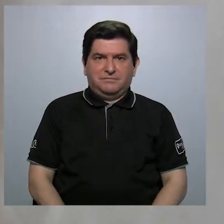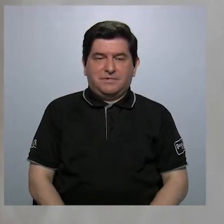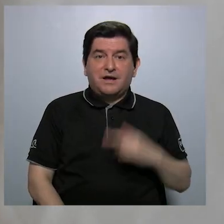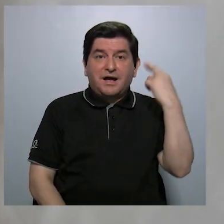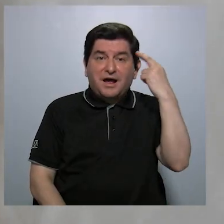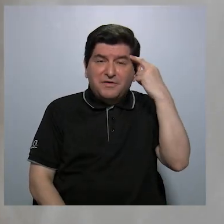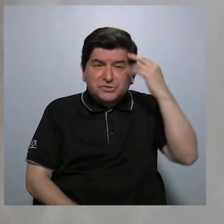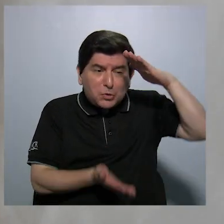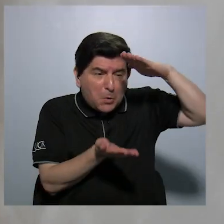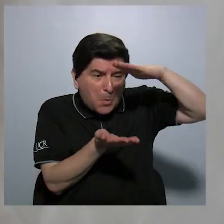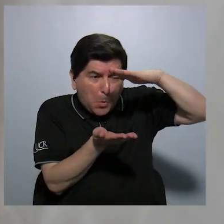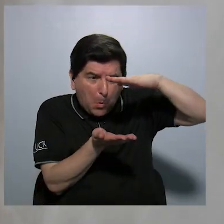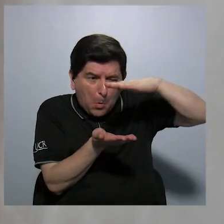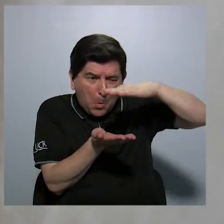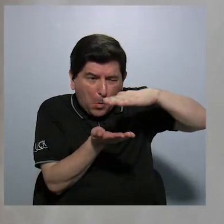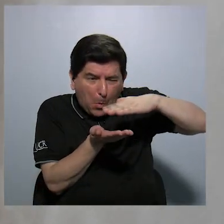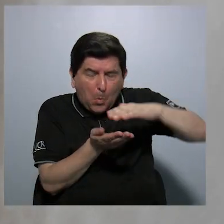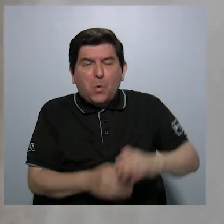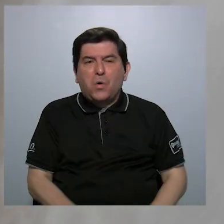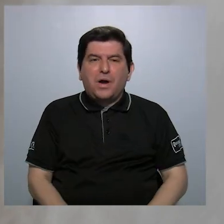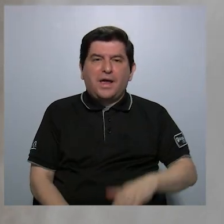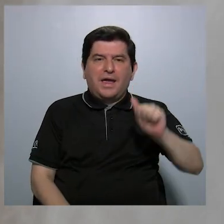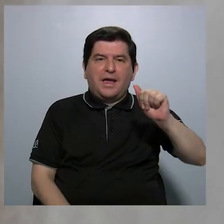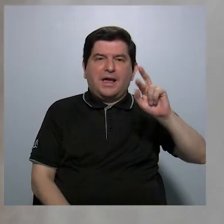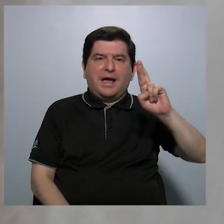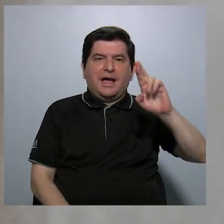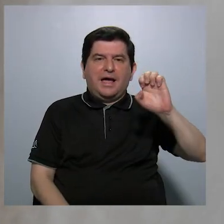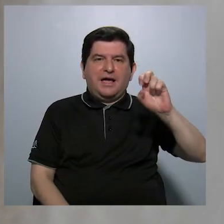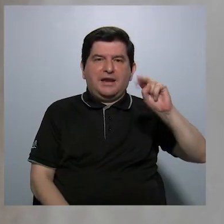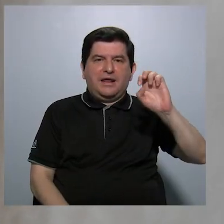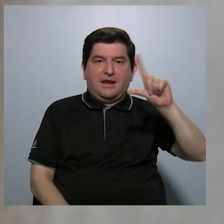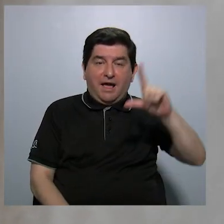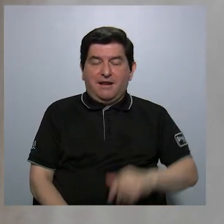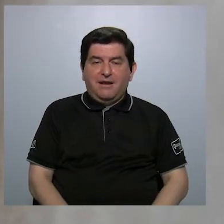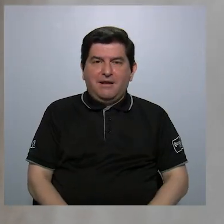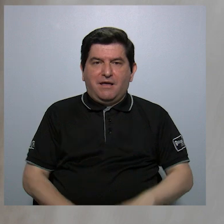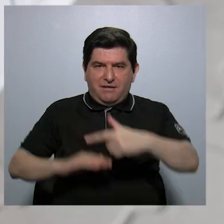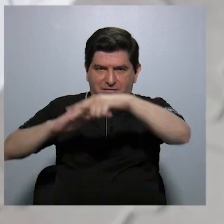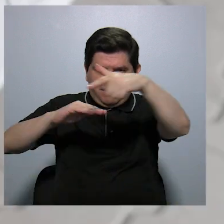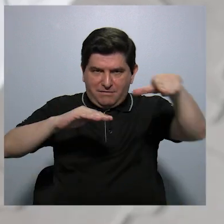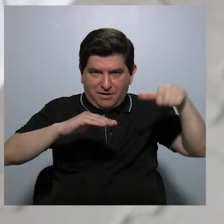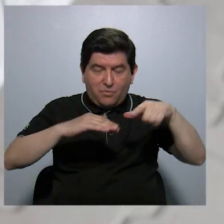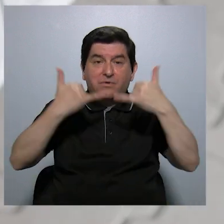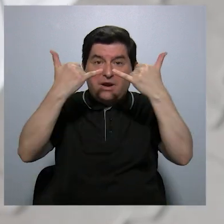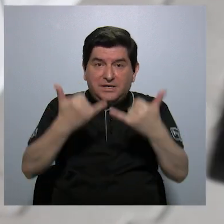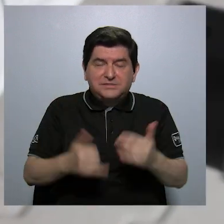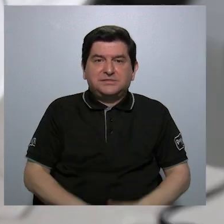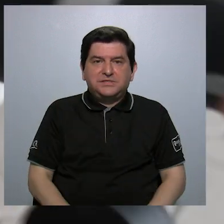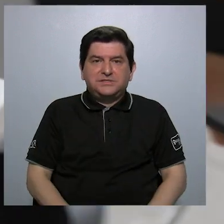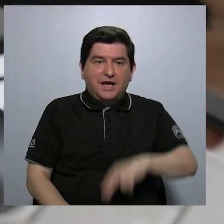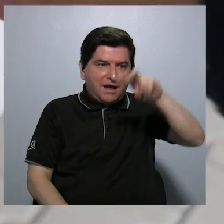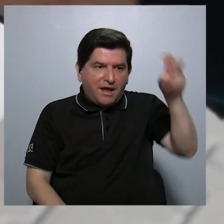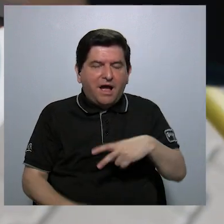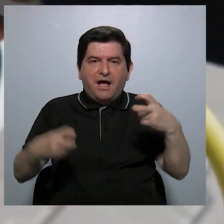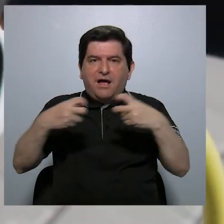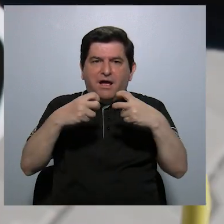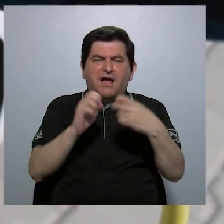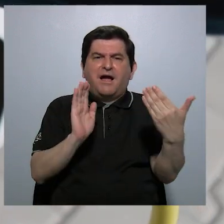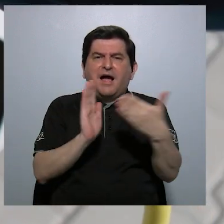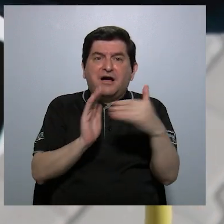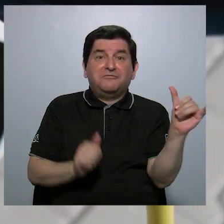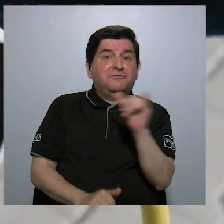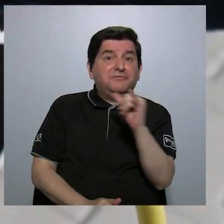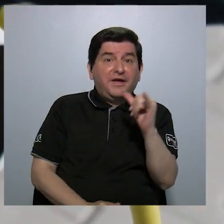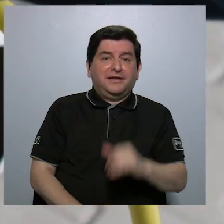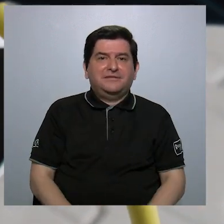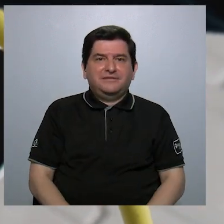el bajonazo de nivel en el Arenal, por ejemplo. Entonces, si ya metemos transporte eléctrico, ¿cómo va a afectar